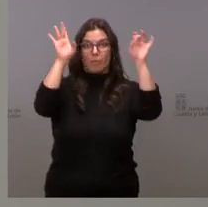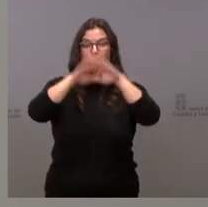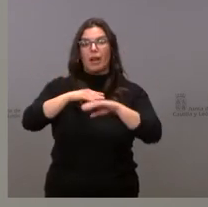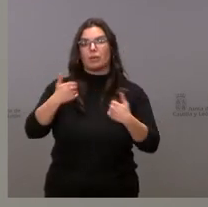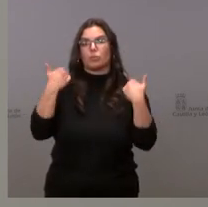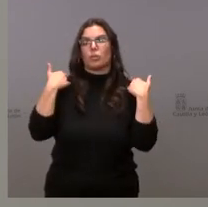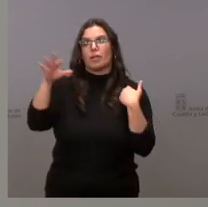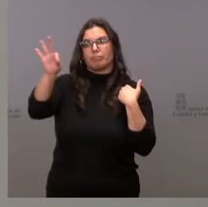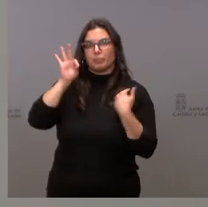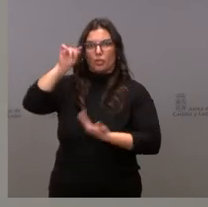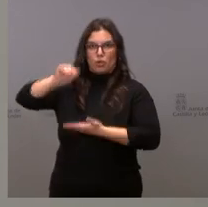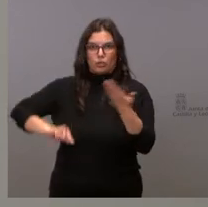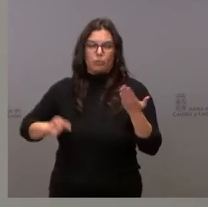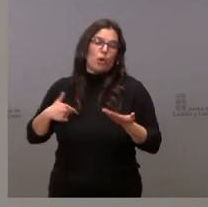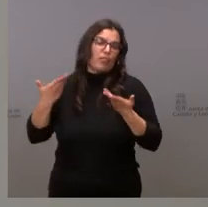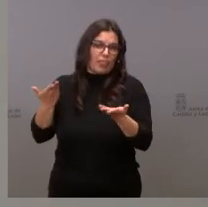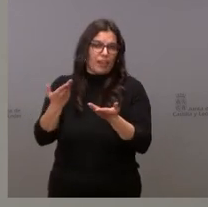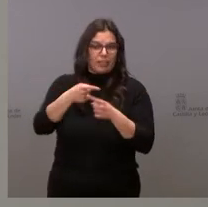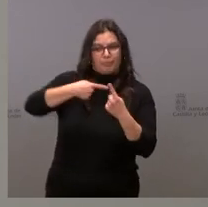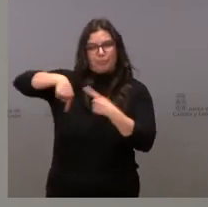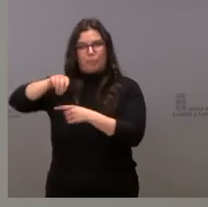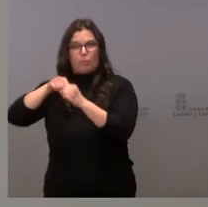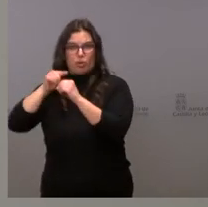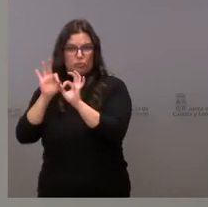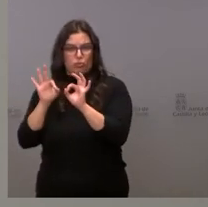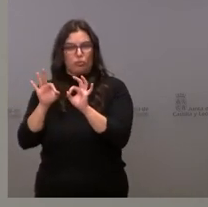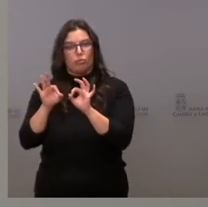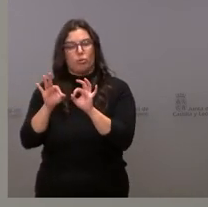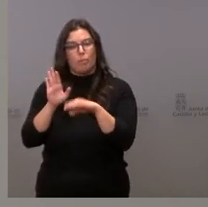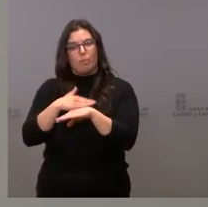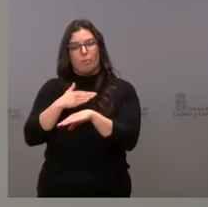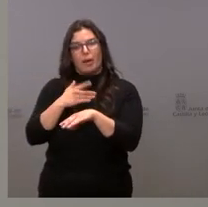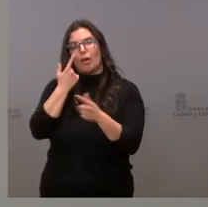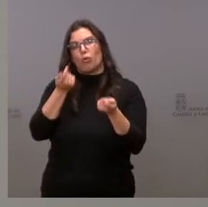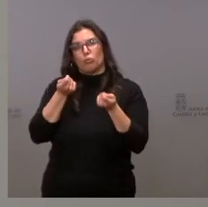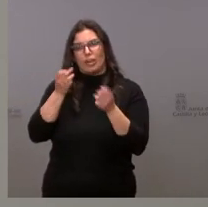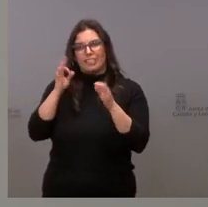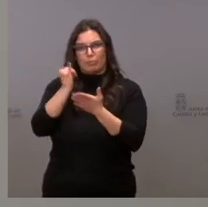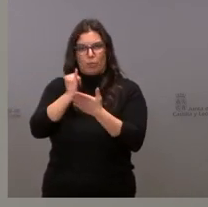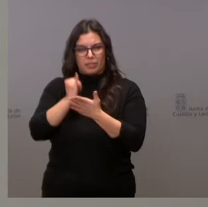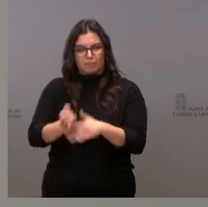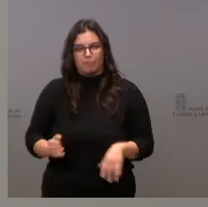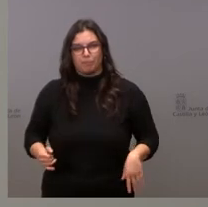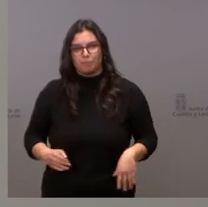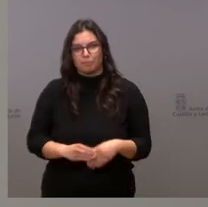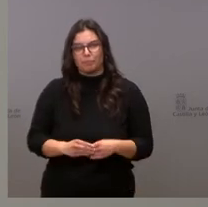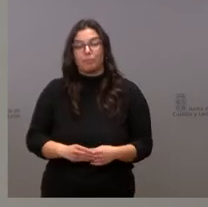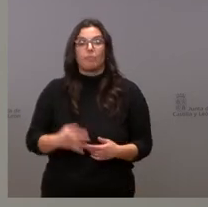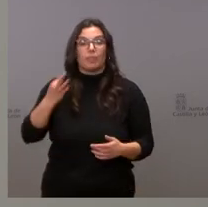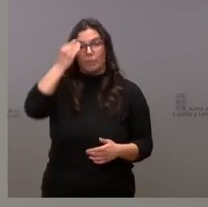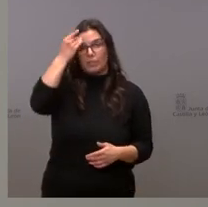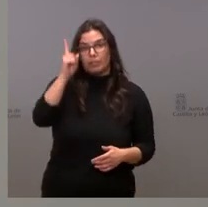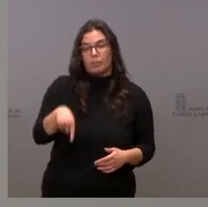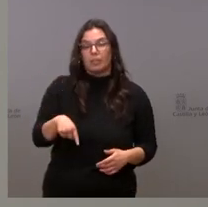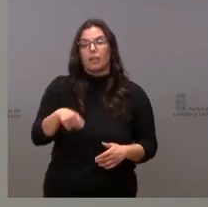de la contratación la de ofrecer a estas personas trabajar para está para esta prestación nueva hay que tener en cuenta que el